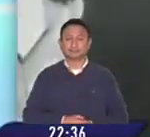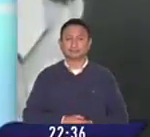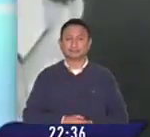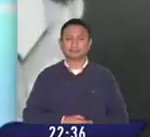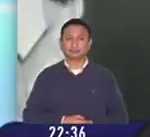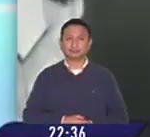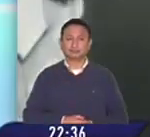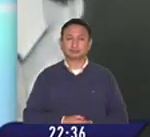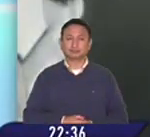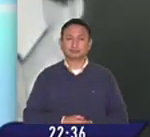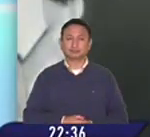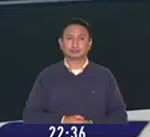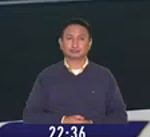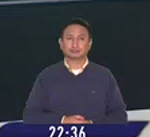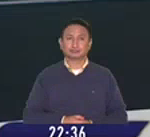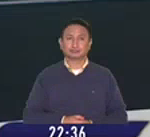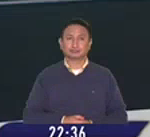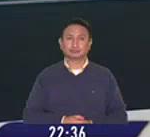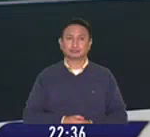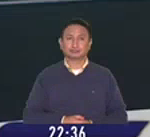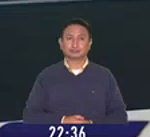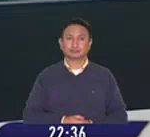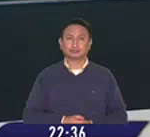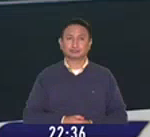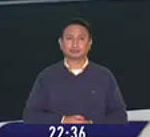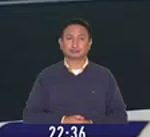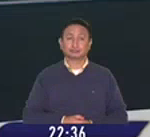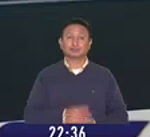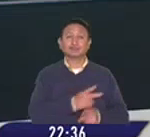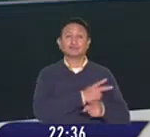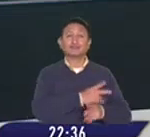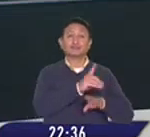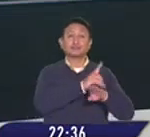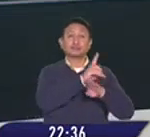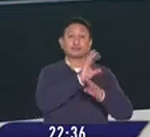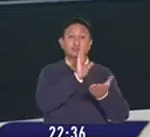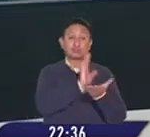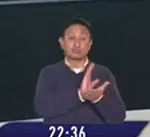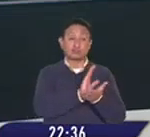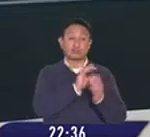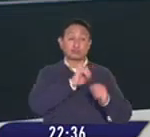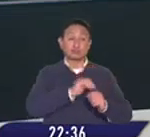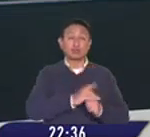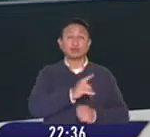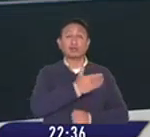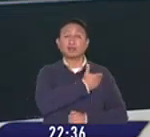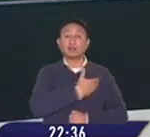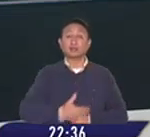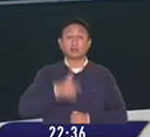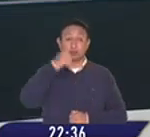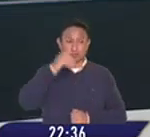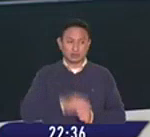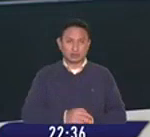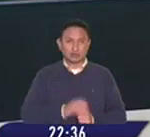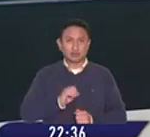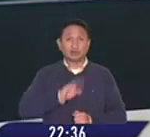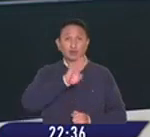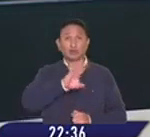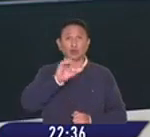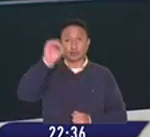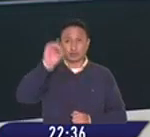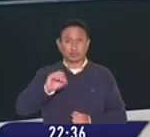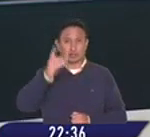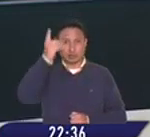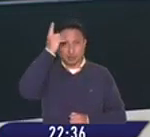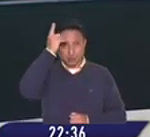Informó Priscila Cadena. El Consejo Directivo del IES demanda al gobierno de Guillermo Lasso pagar la deuda del 40%